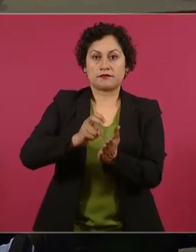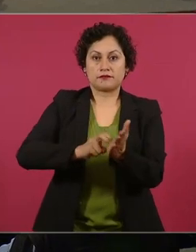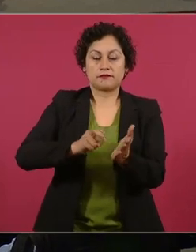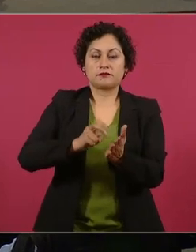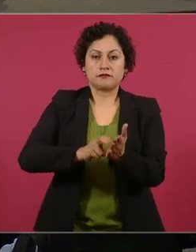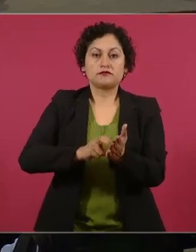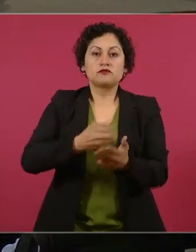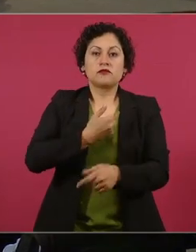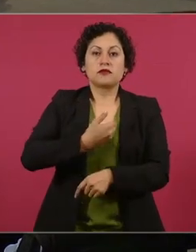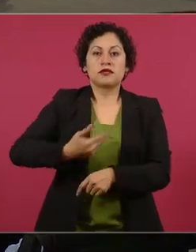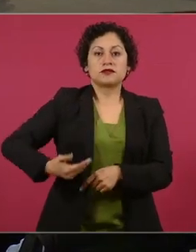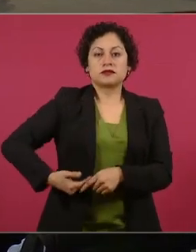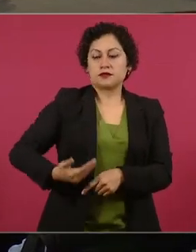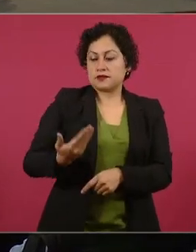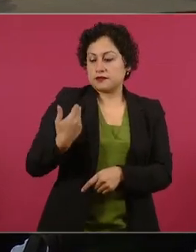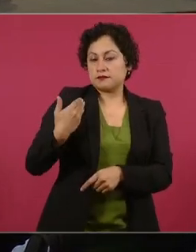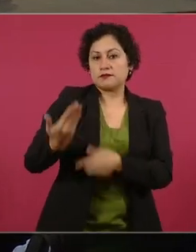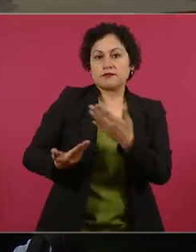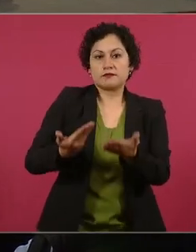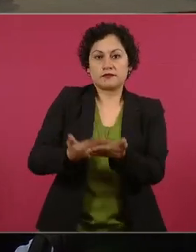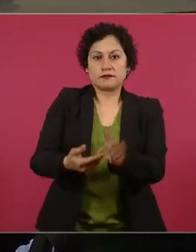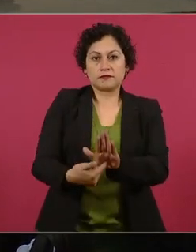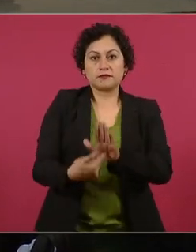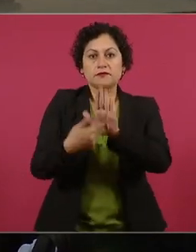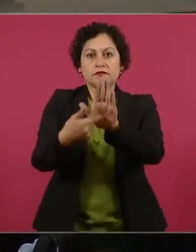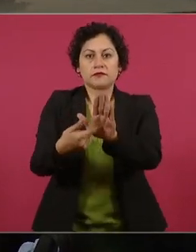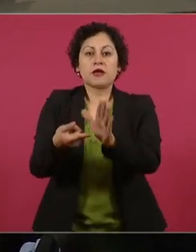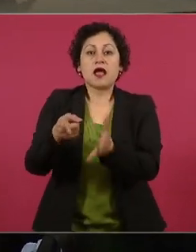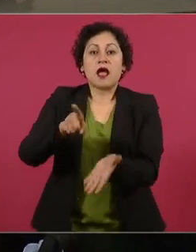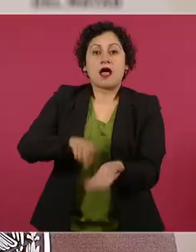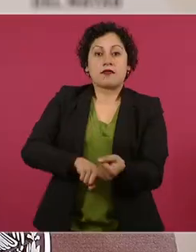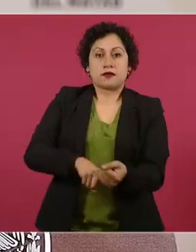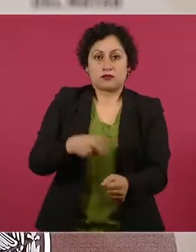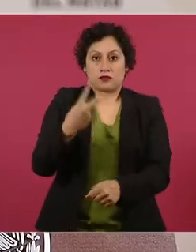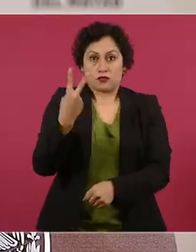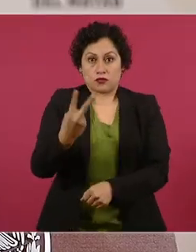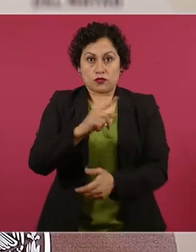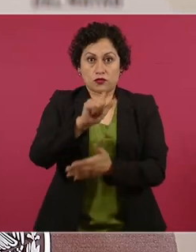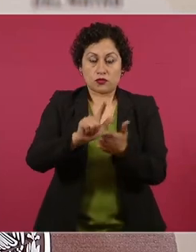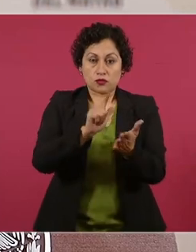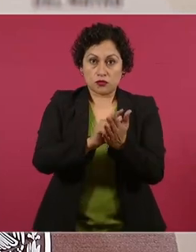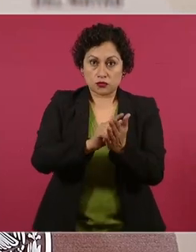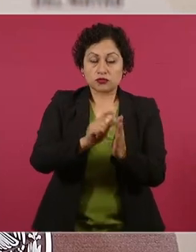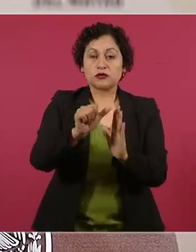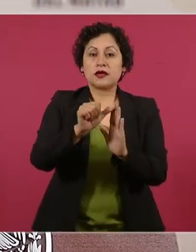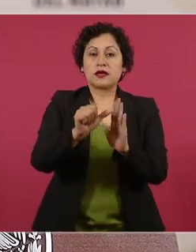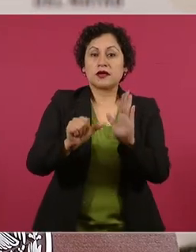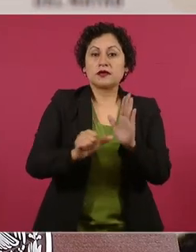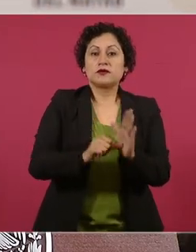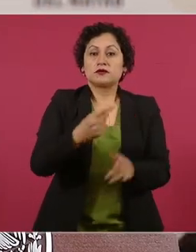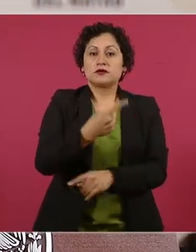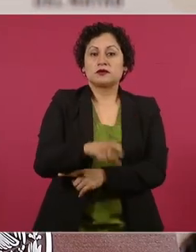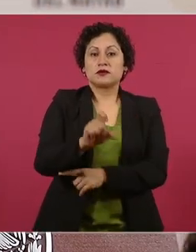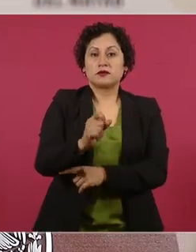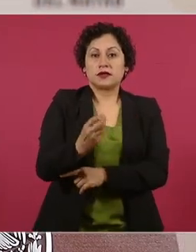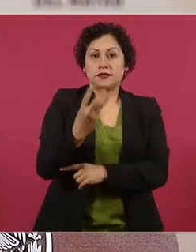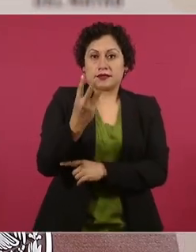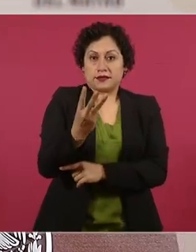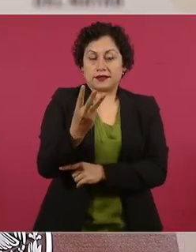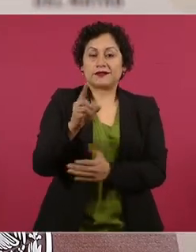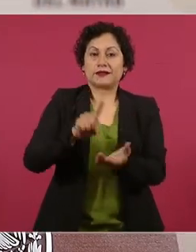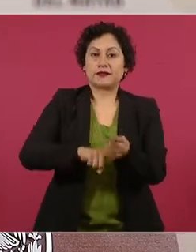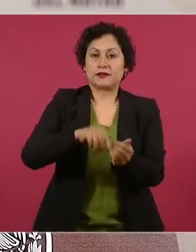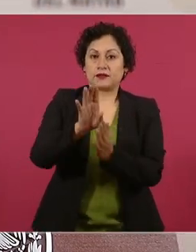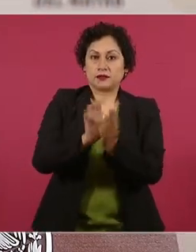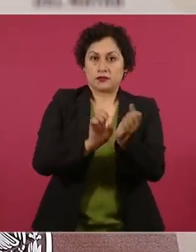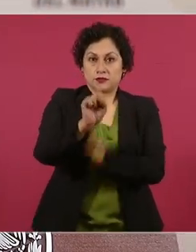la República hace unos días, se engloban dos reformas al artículo 123 de la Constitución relacionados con el